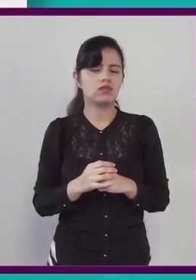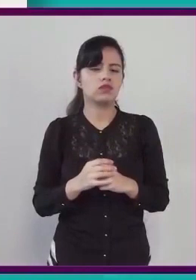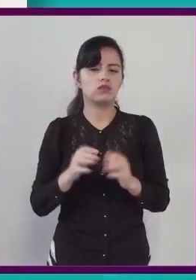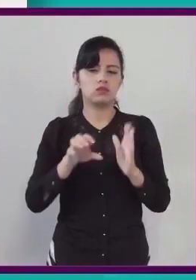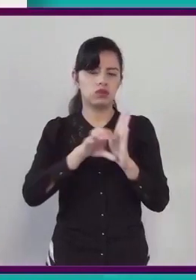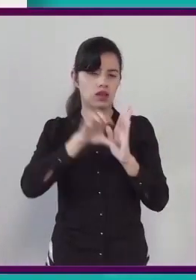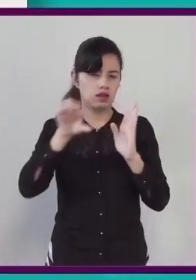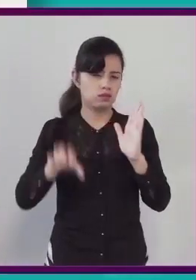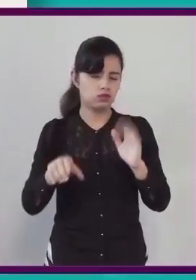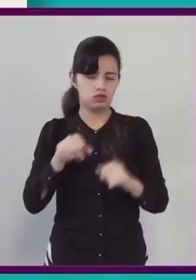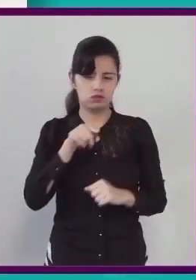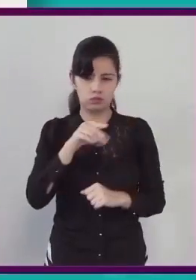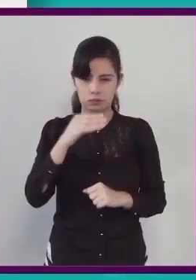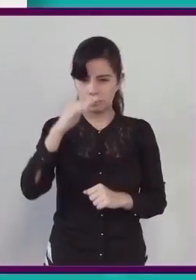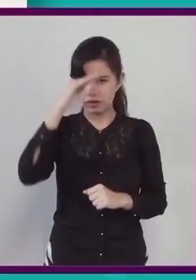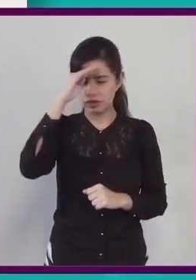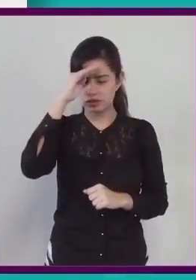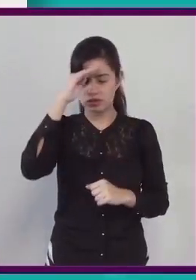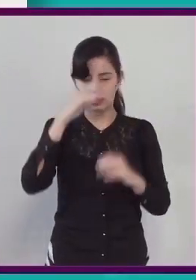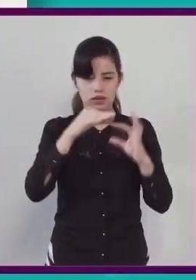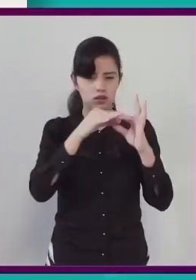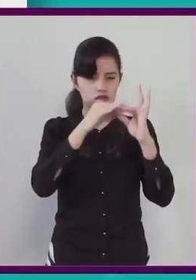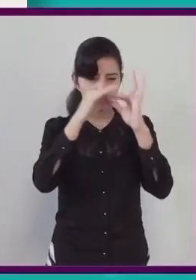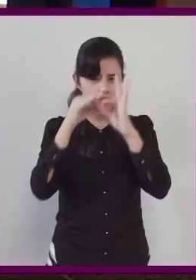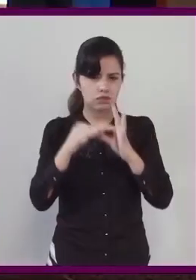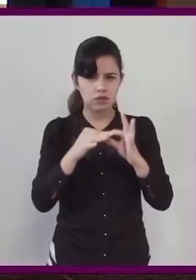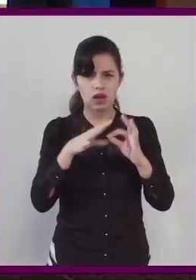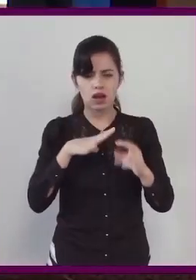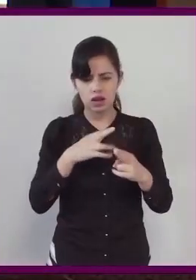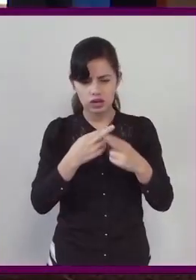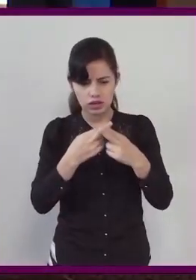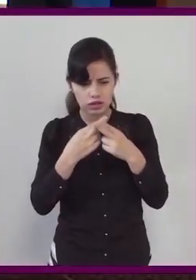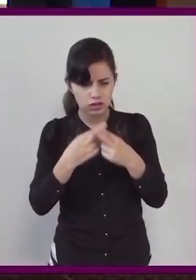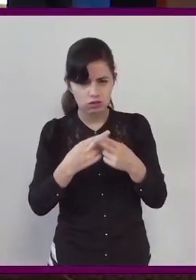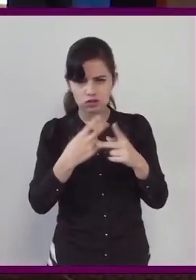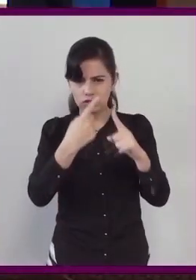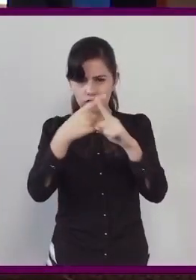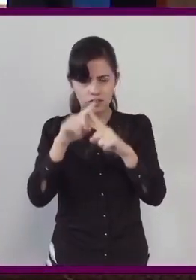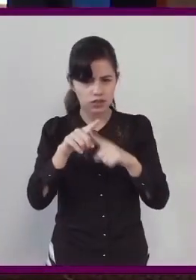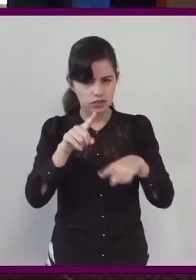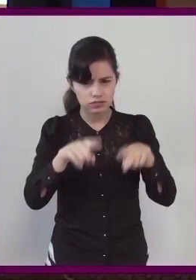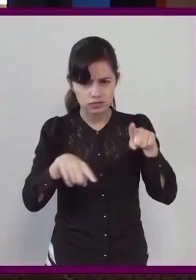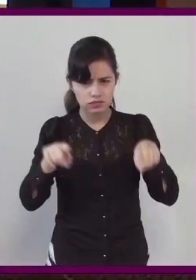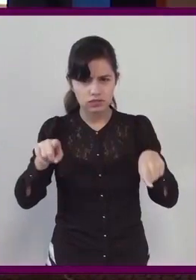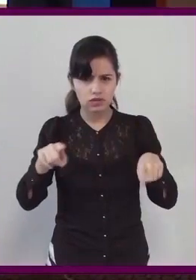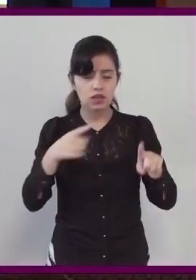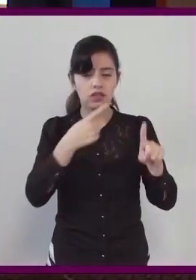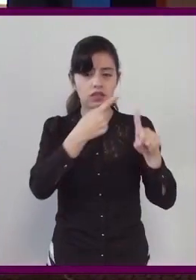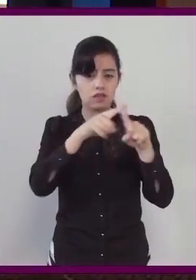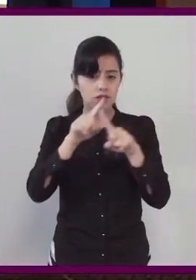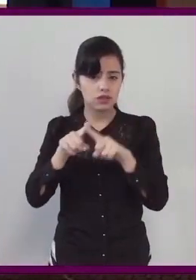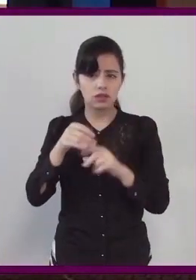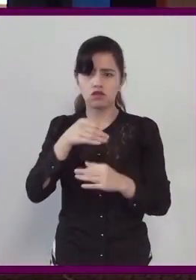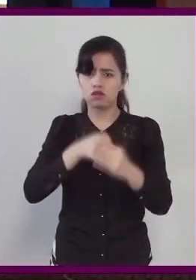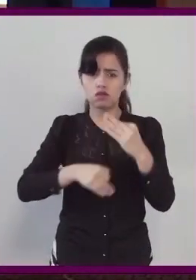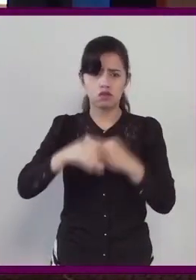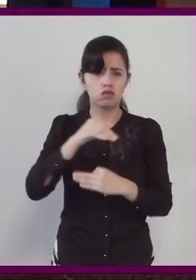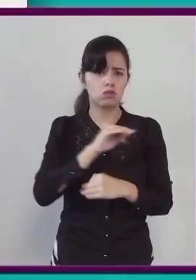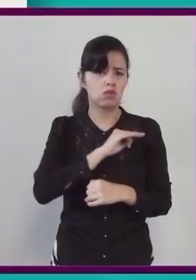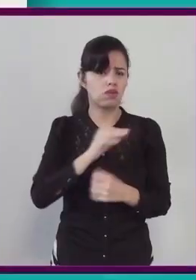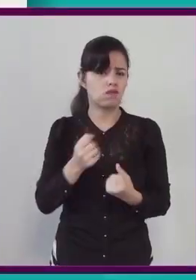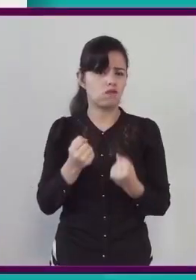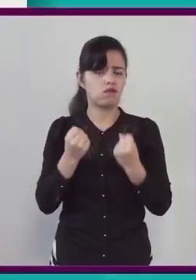a un ecosistema, lo hace más fuerte. La diversidad creo que nos hace más fuertes a todas y a